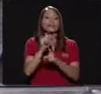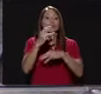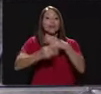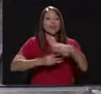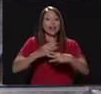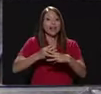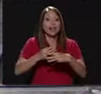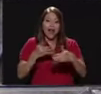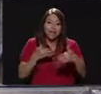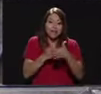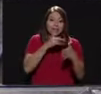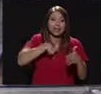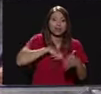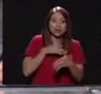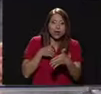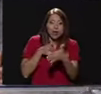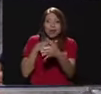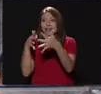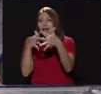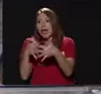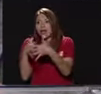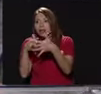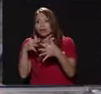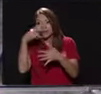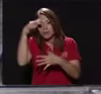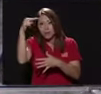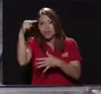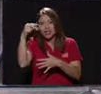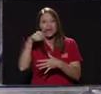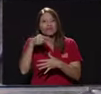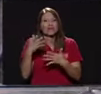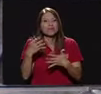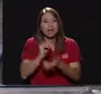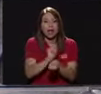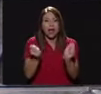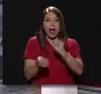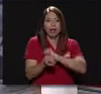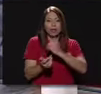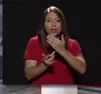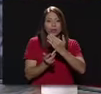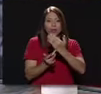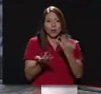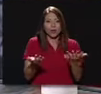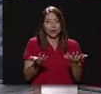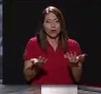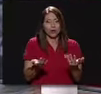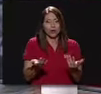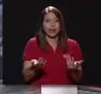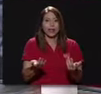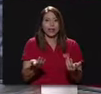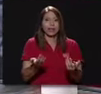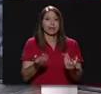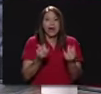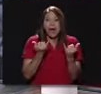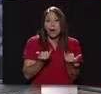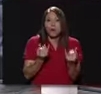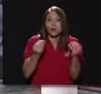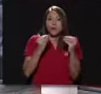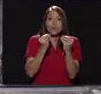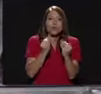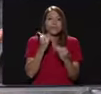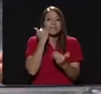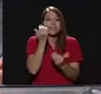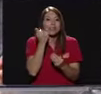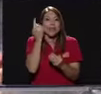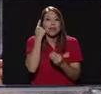a México, a cualquiera, que es el cambio tecnológico, que ¿verdad? El hecho de que haya mucha facilidad